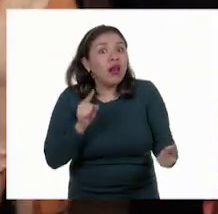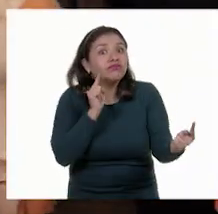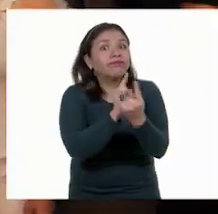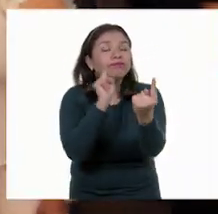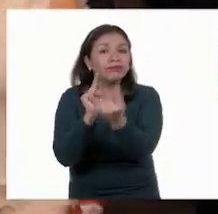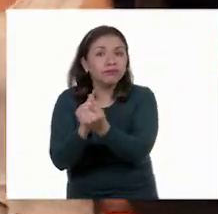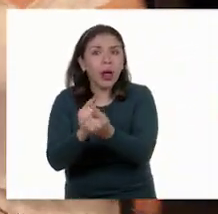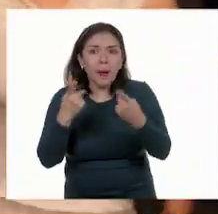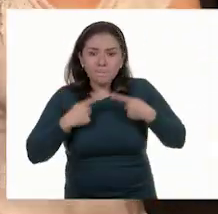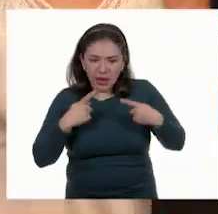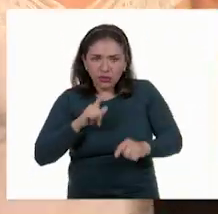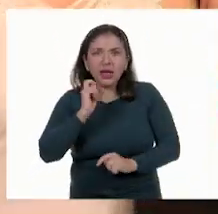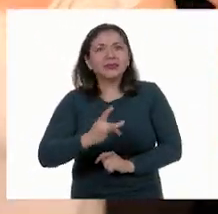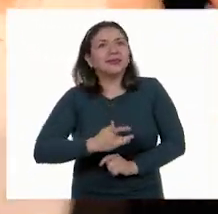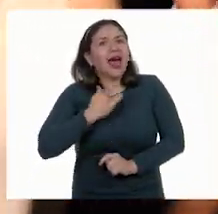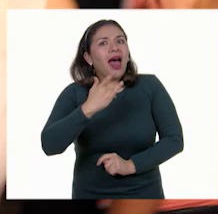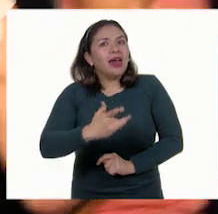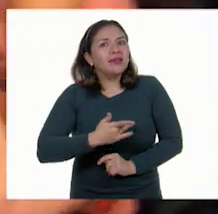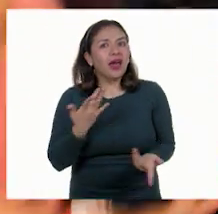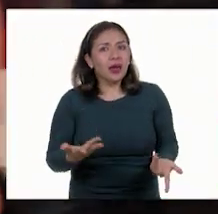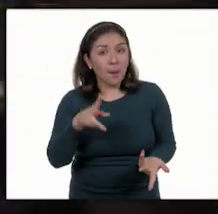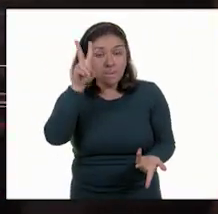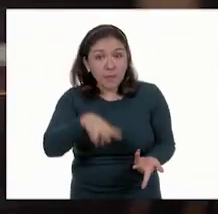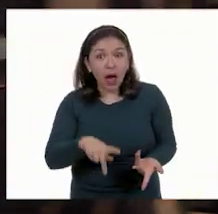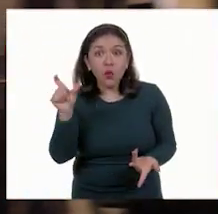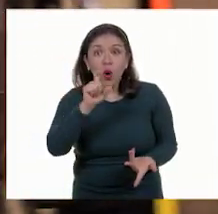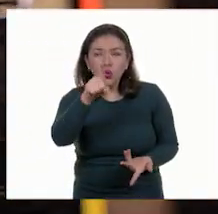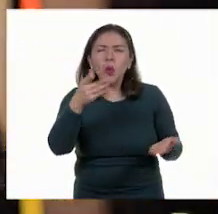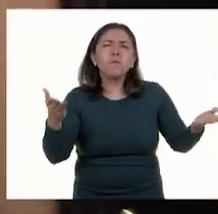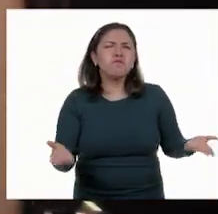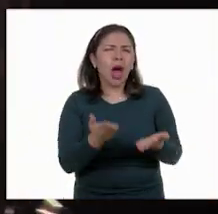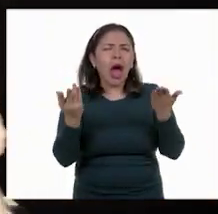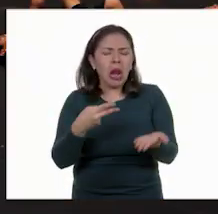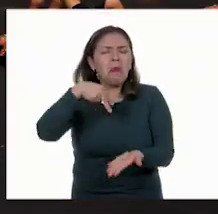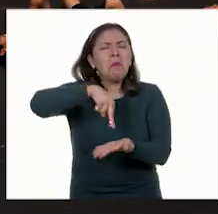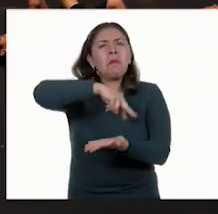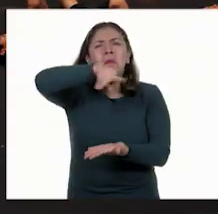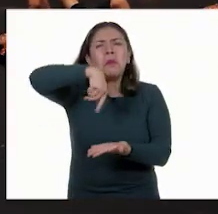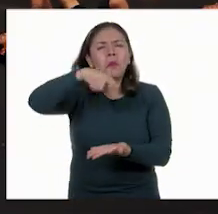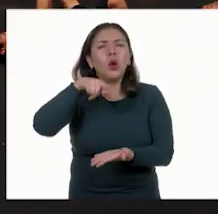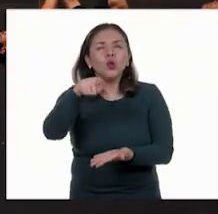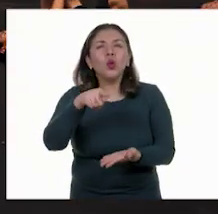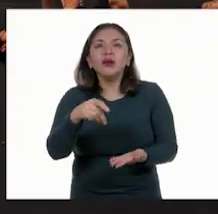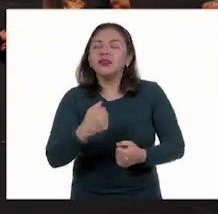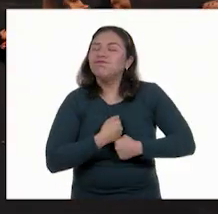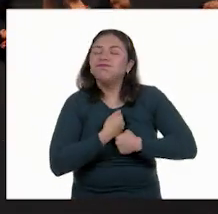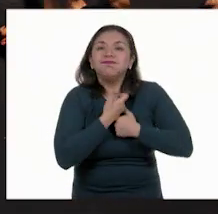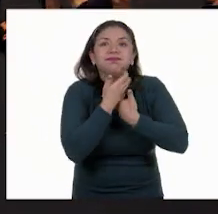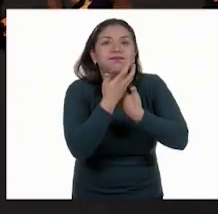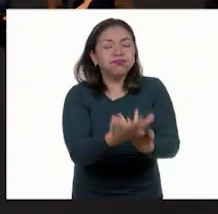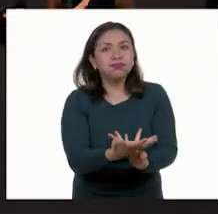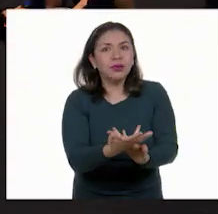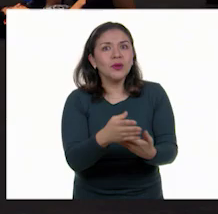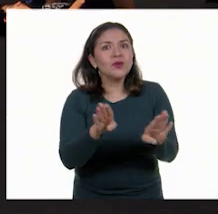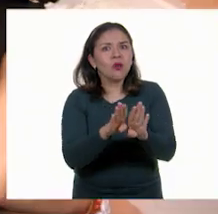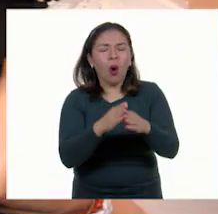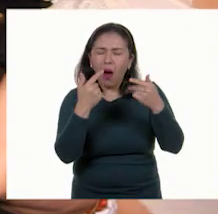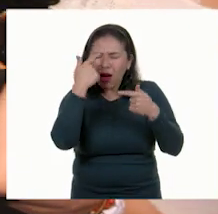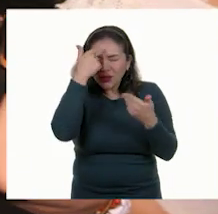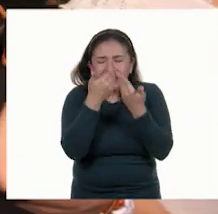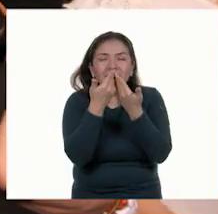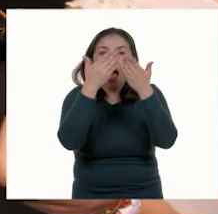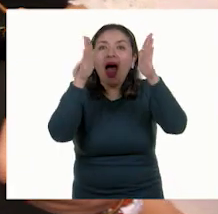humano sensible, ¿no? Porque finalmente cuando tú estás bailando, estás a flor de piel. Estás muy